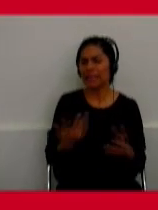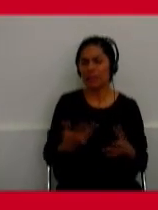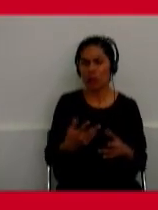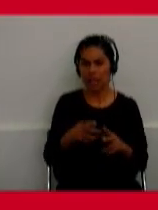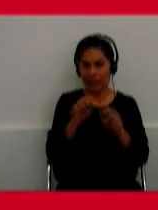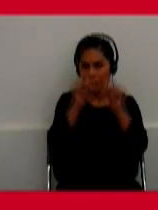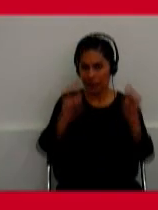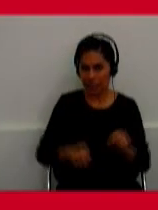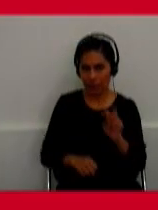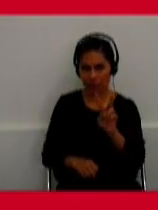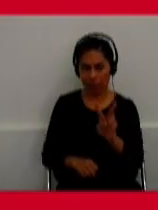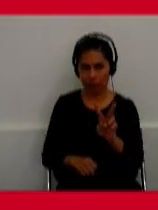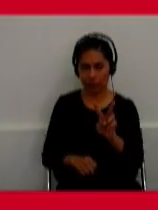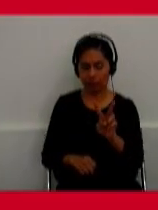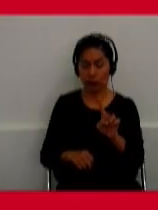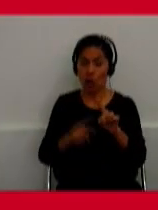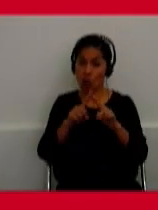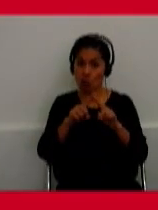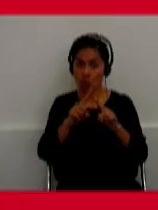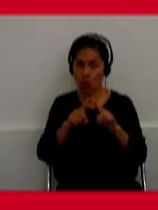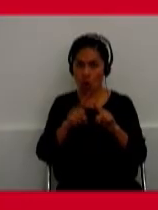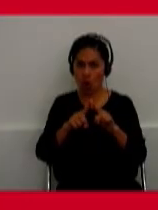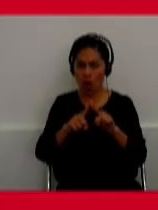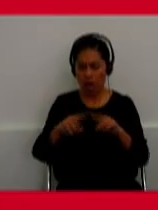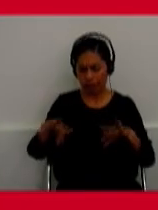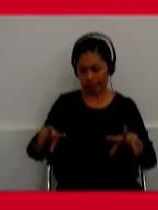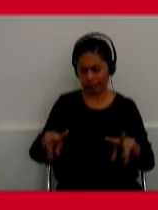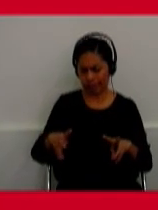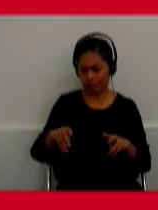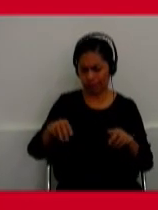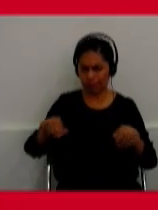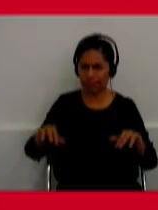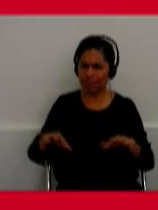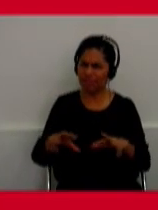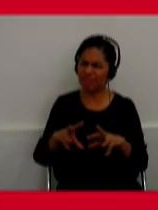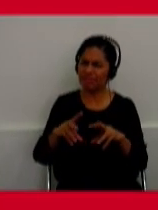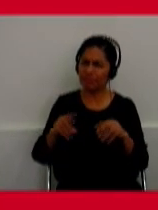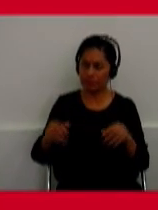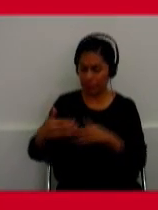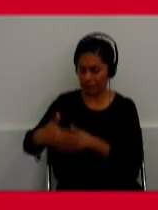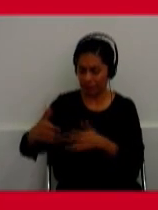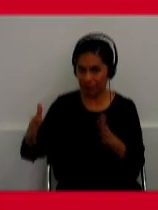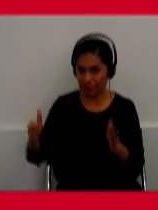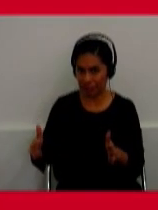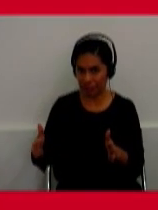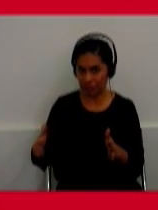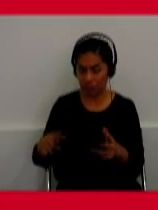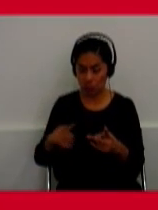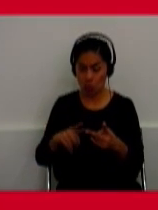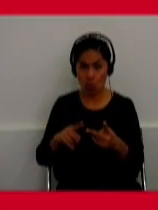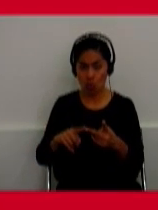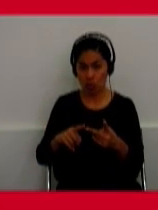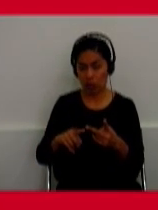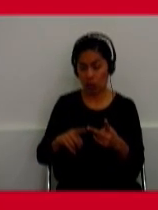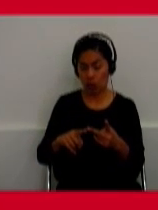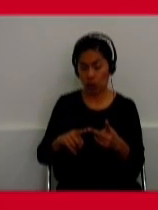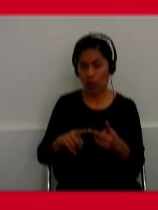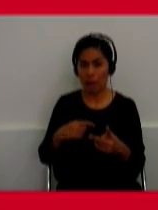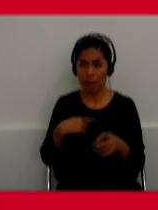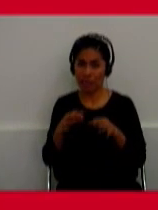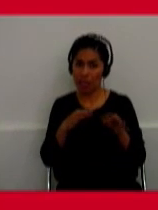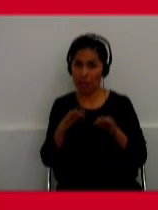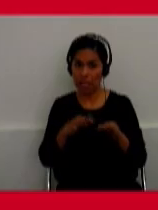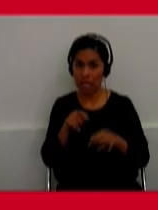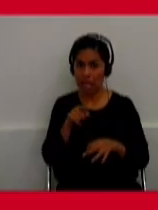es espesamiento de relaves y filtración de relaves. Pero en este caso voy a exponer algo específico asociado a relaves